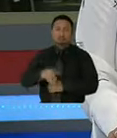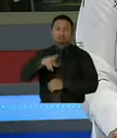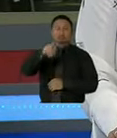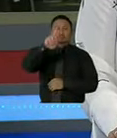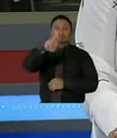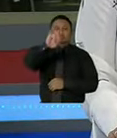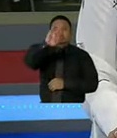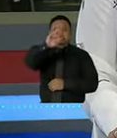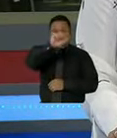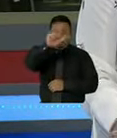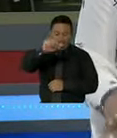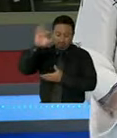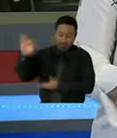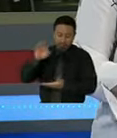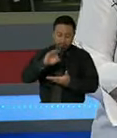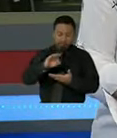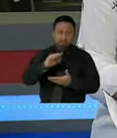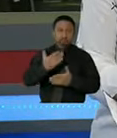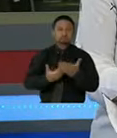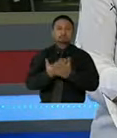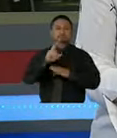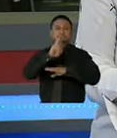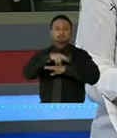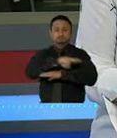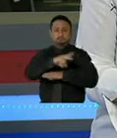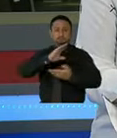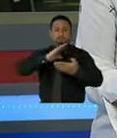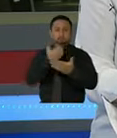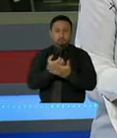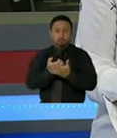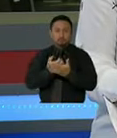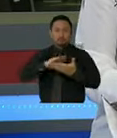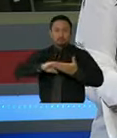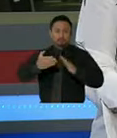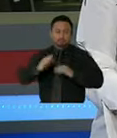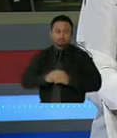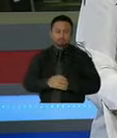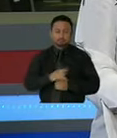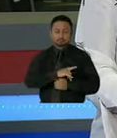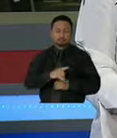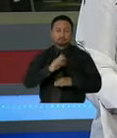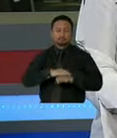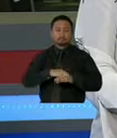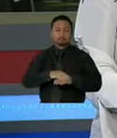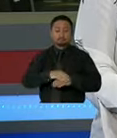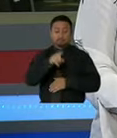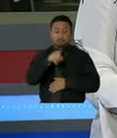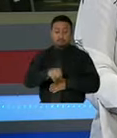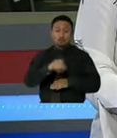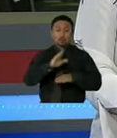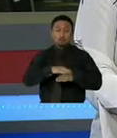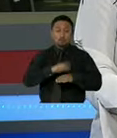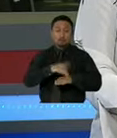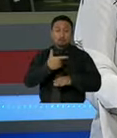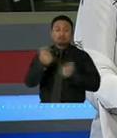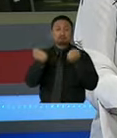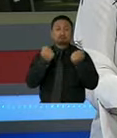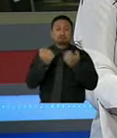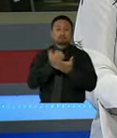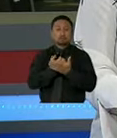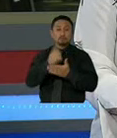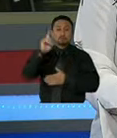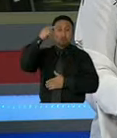Economía Popular y Solidaria. Esto en medio de las críticas de la oposición que responsabilizan a Rivera del manejo económico del